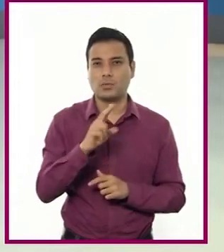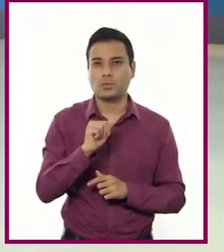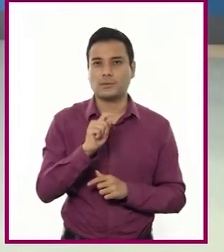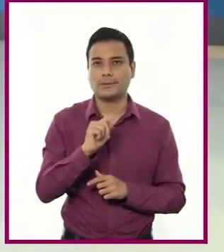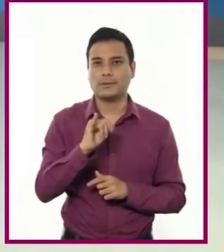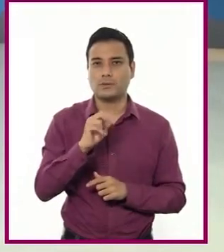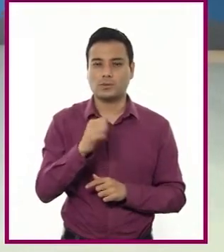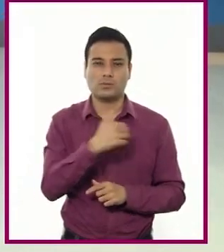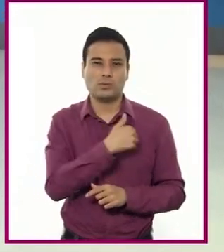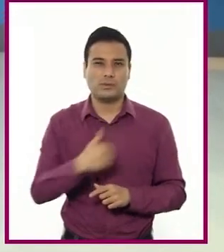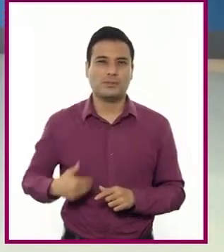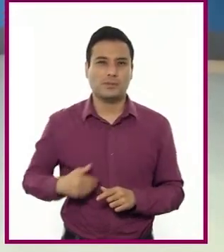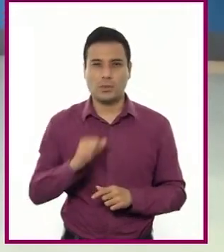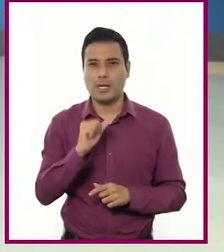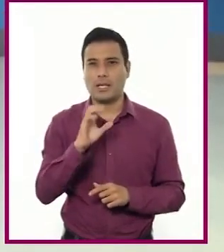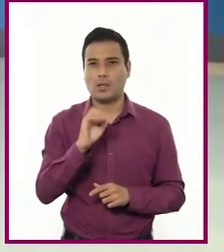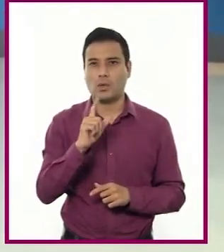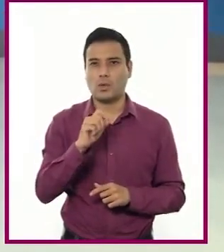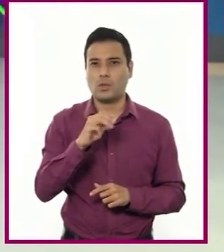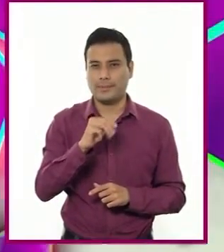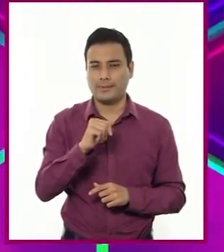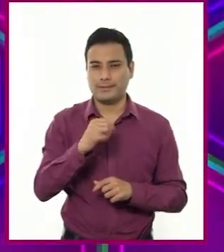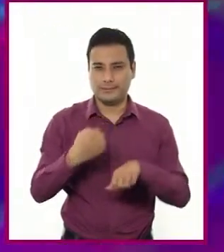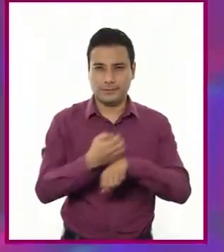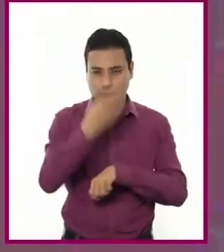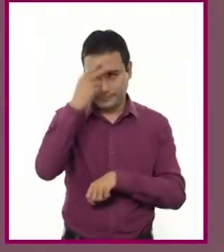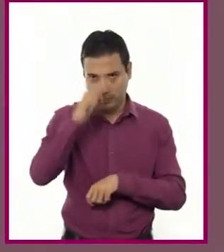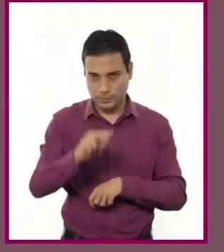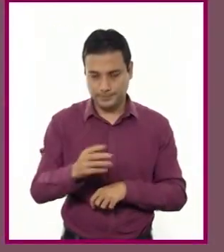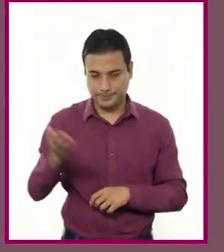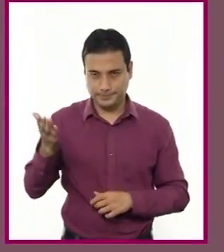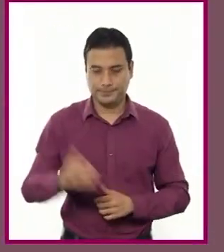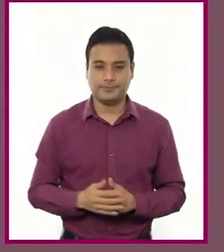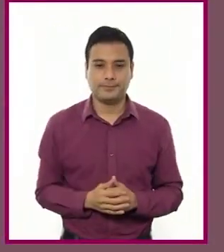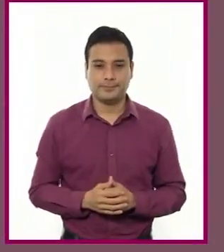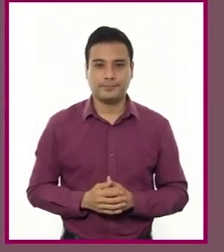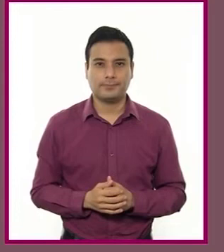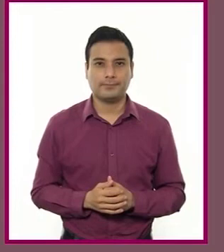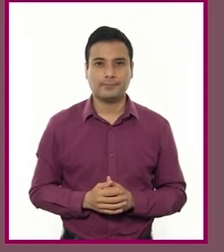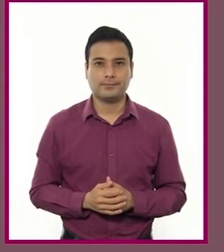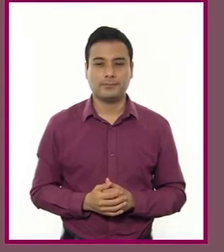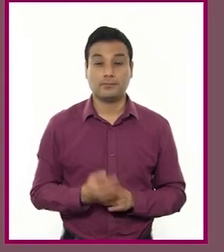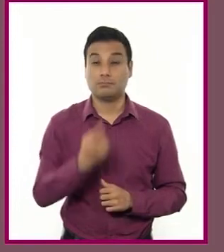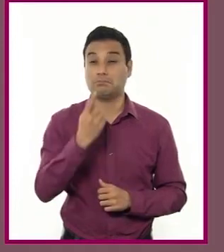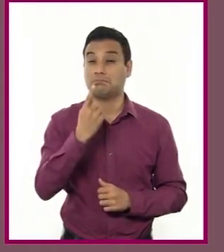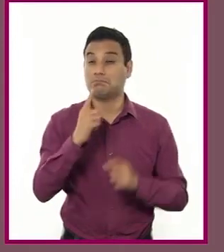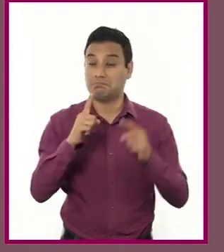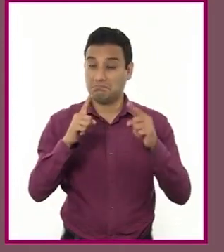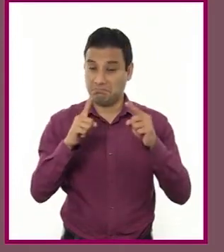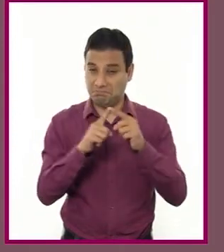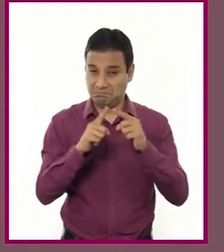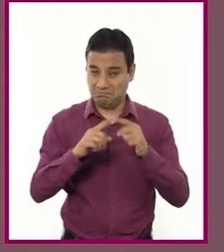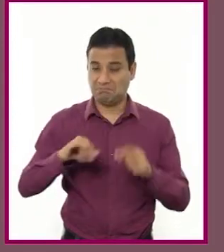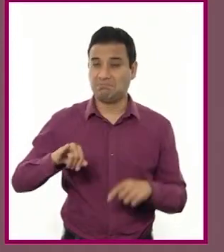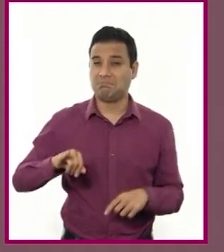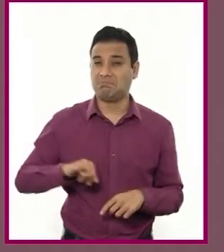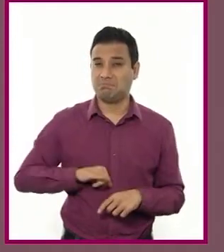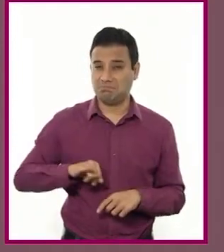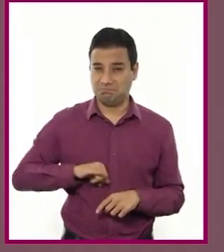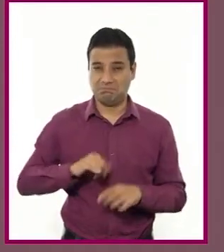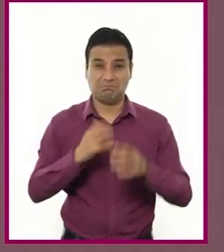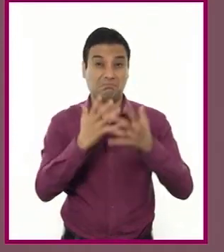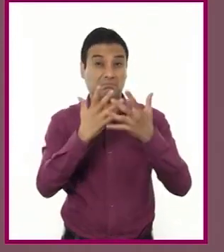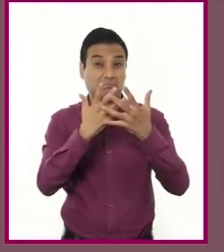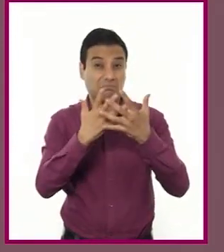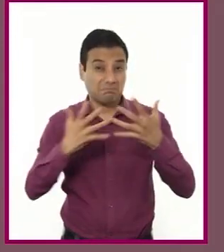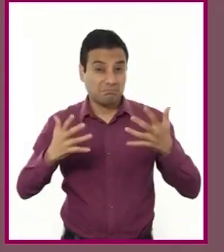actual municipio de Acolman, en el Estado de México. Uno de los conjuntos más llamativos del Estado de México, por sus dimensiones y su